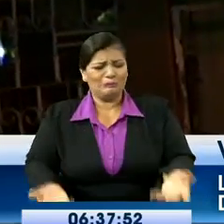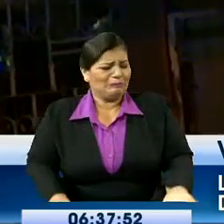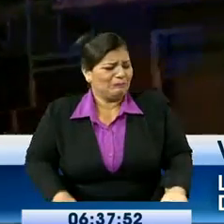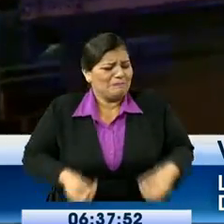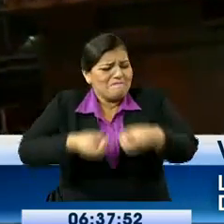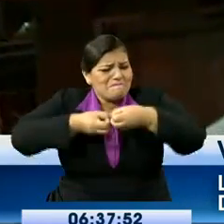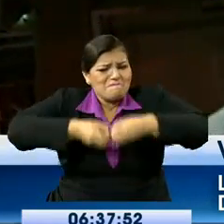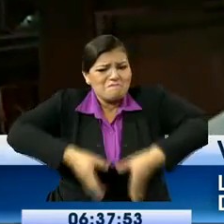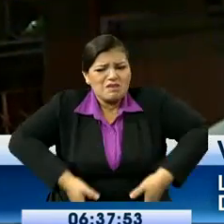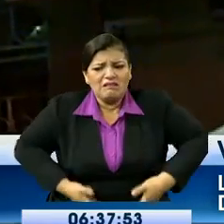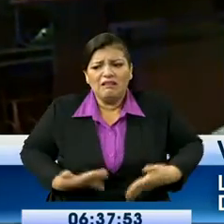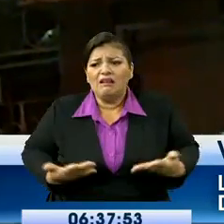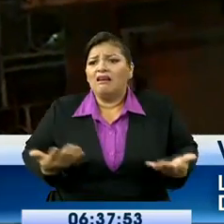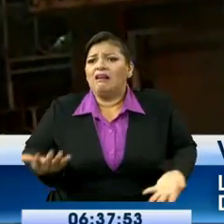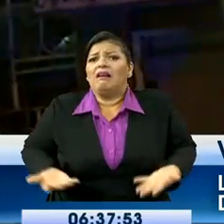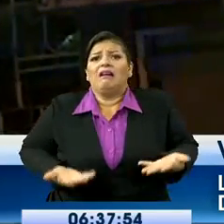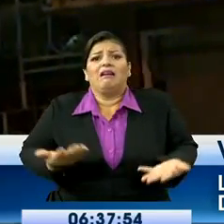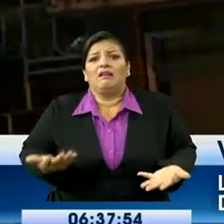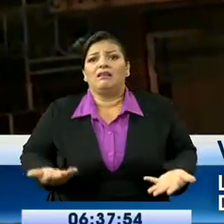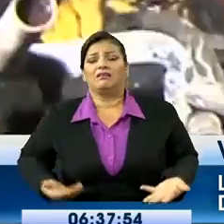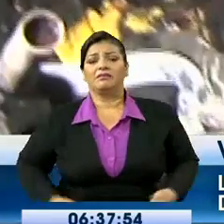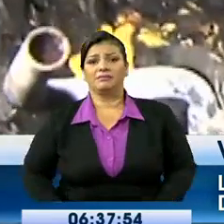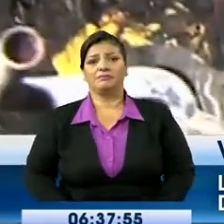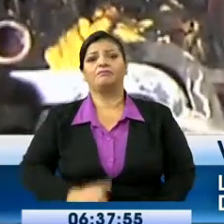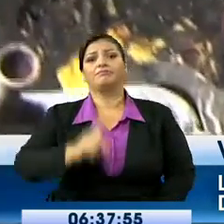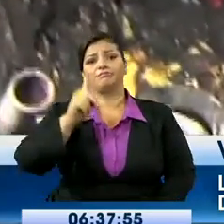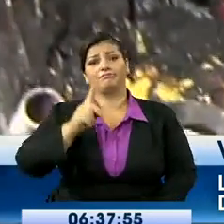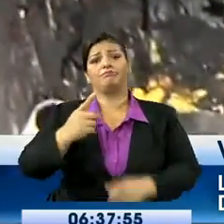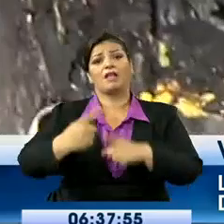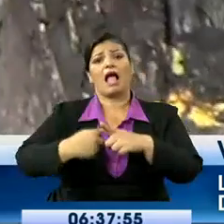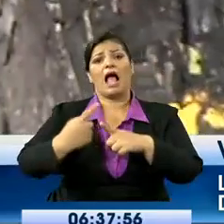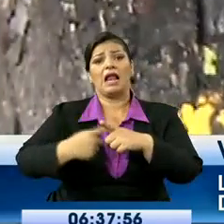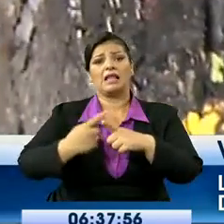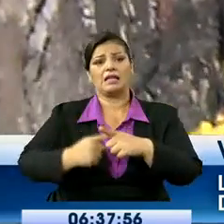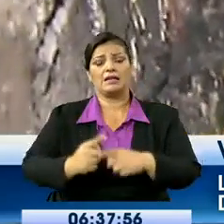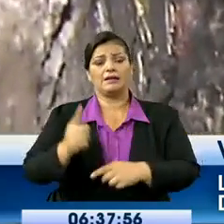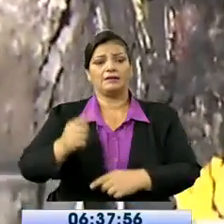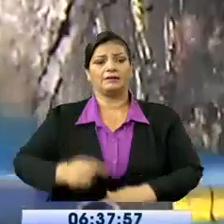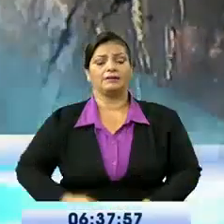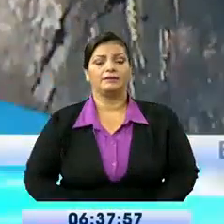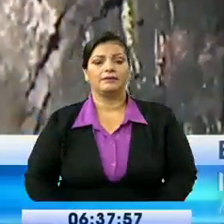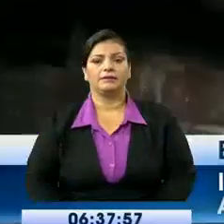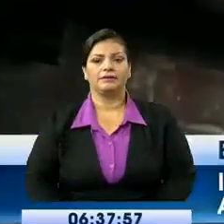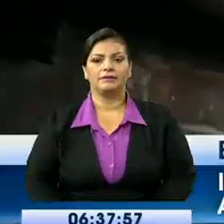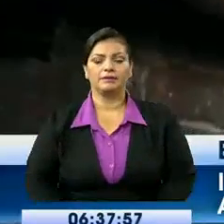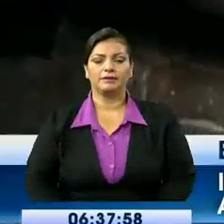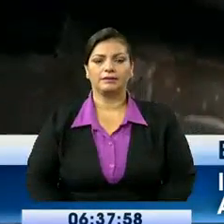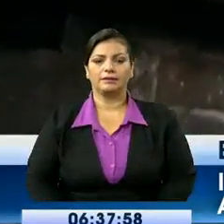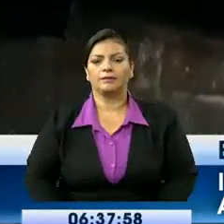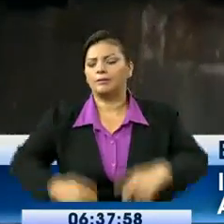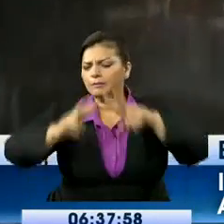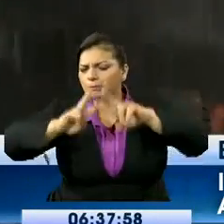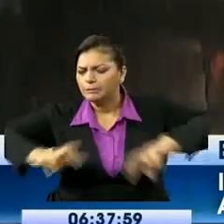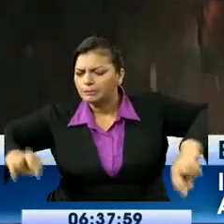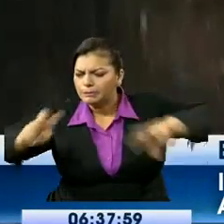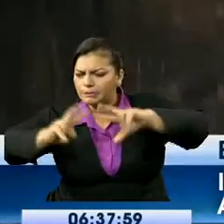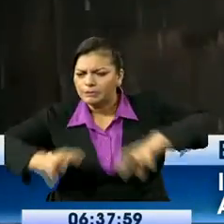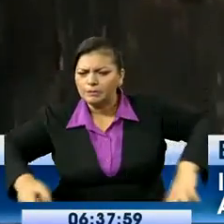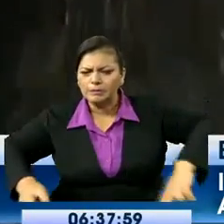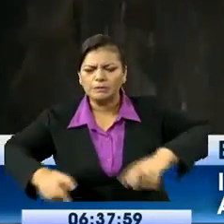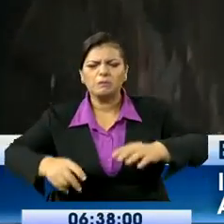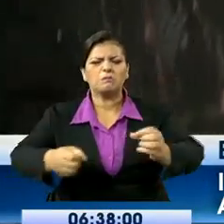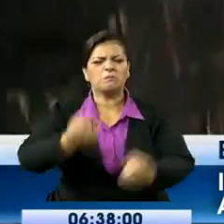solo. ¿Te alquilaba? Yo decía alquilaba, arrendaba. Ya iniciaron las investigaciones para determinar las causas